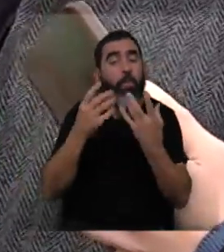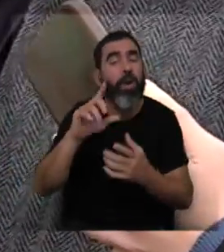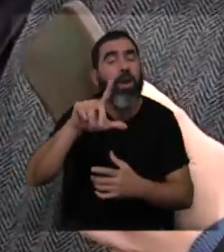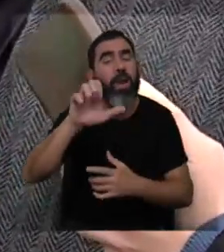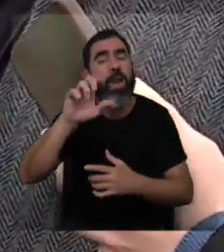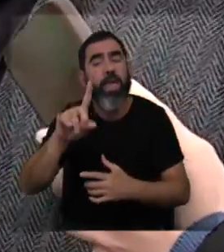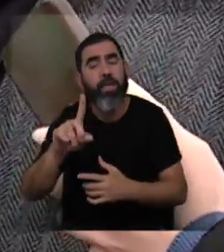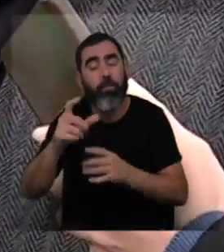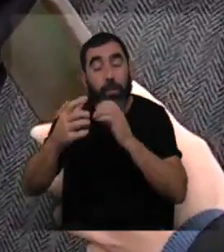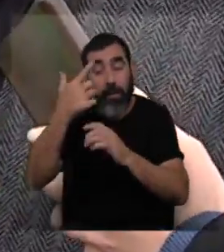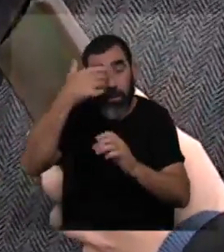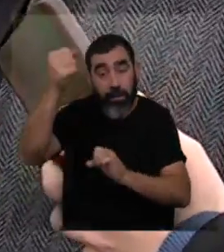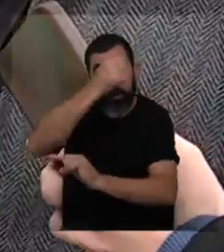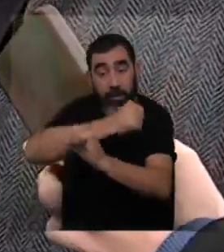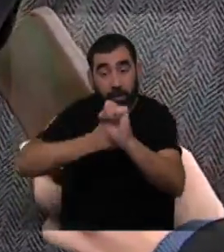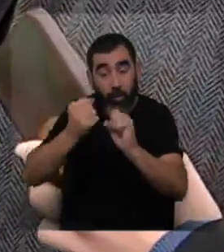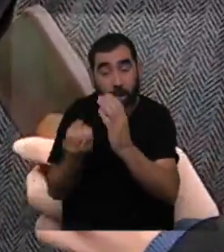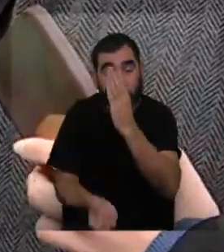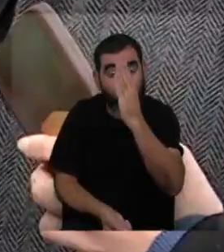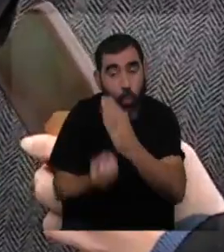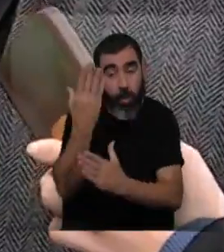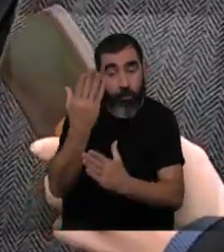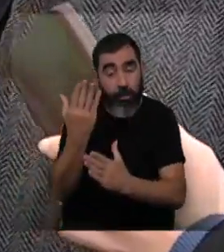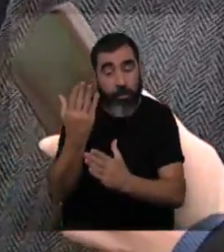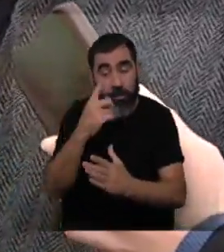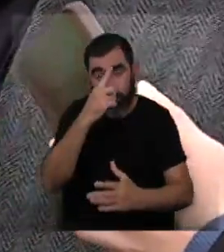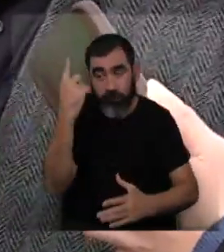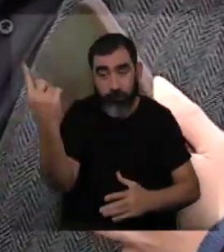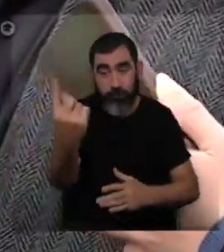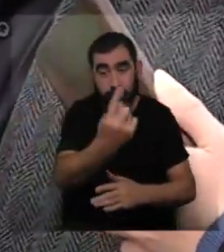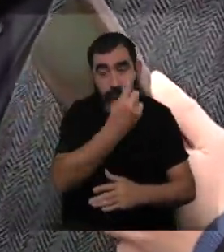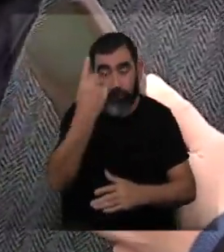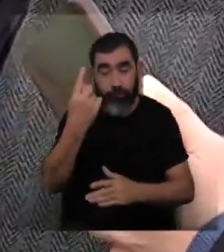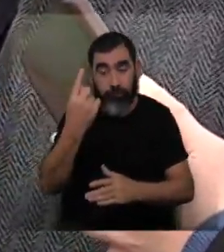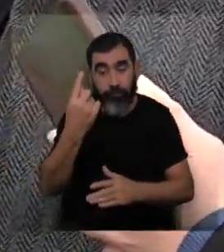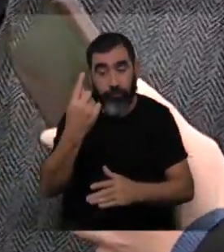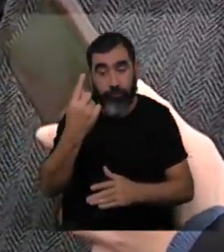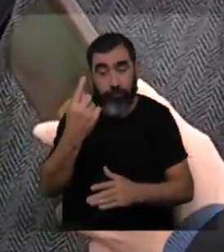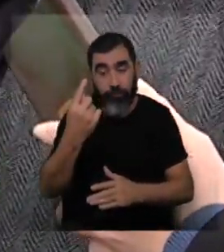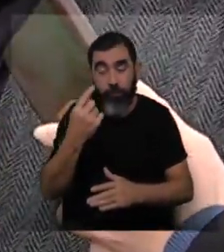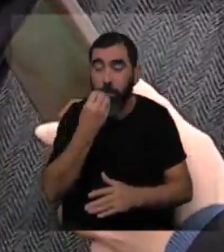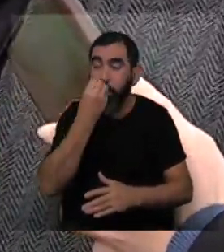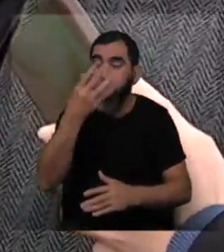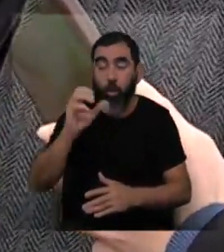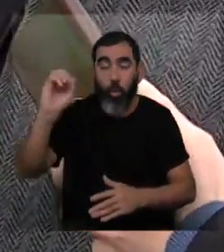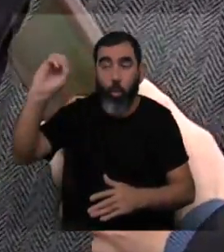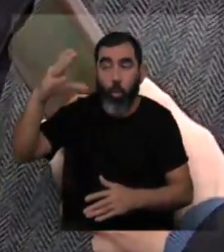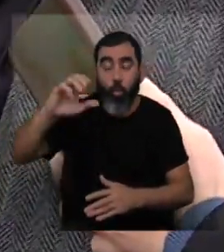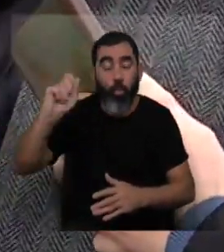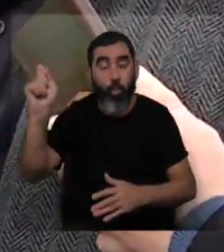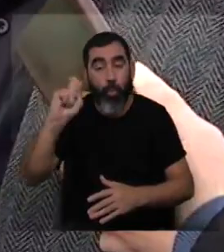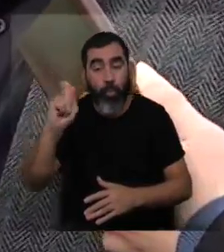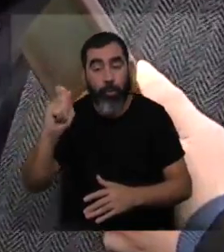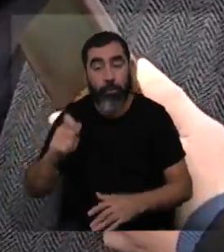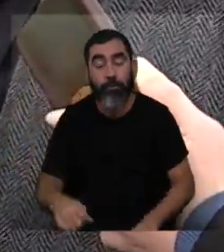es una tecnología nueva, la que a nivel internacional se ve más conveniente para el alumbrado público, que